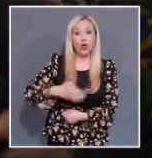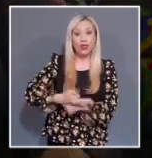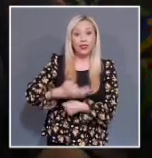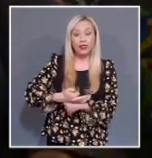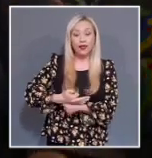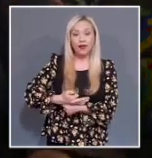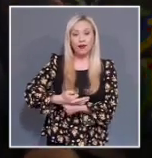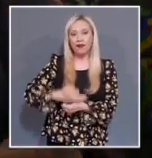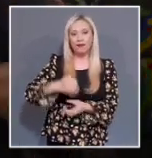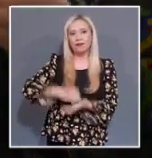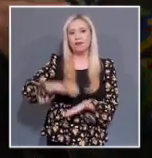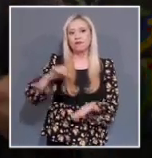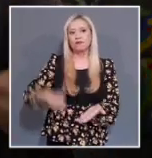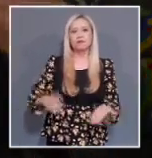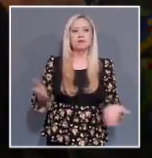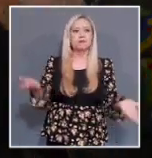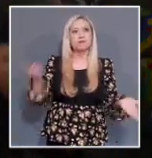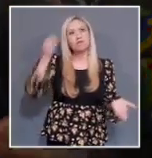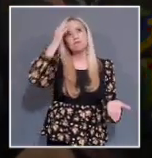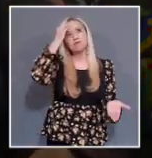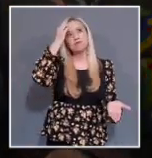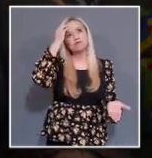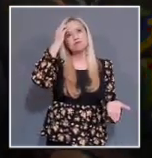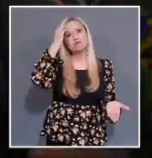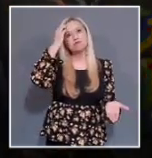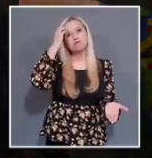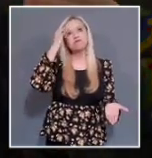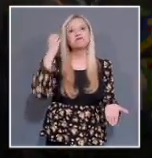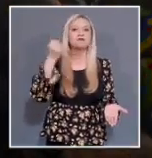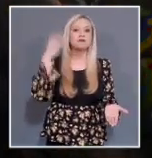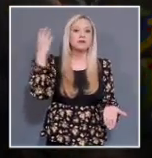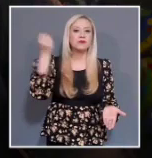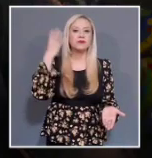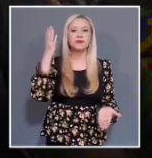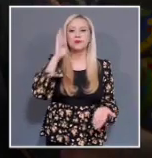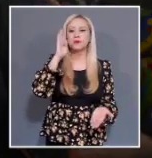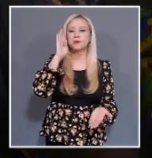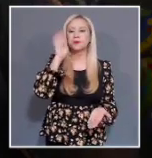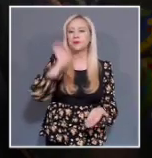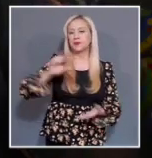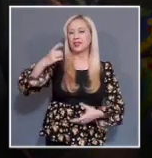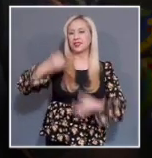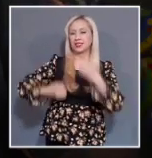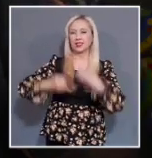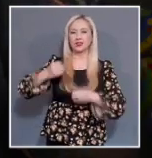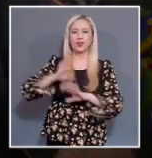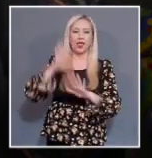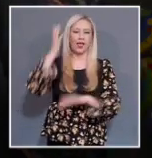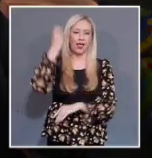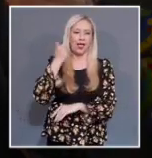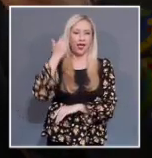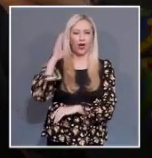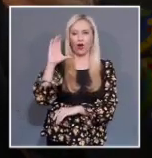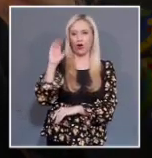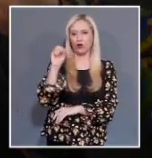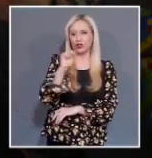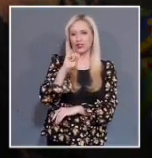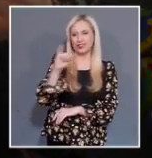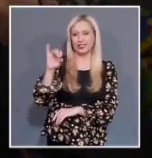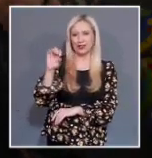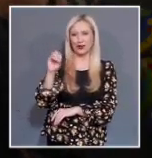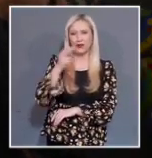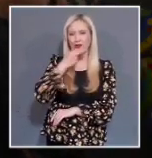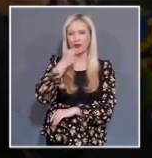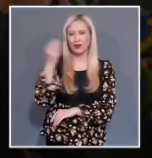a una conferencia del ministro en retiro Cosío, esa gente quiere